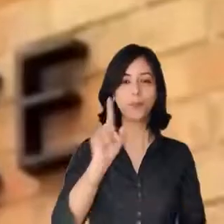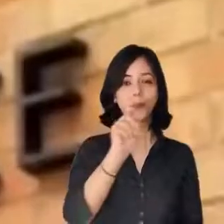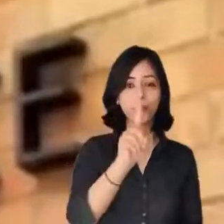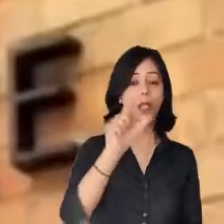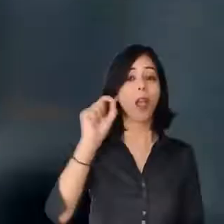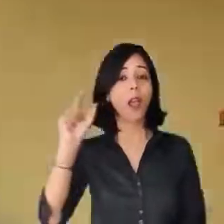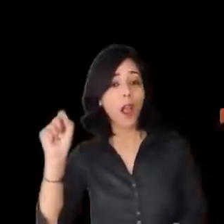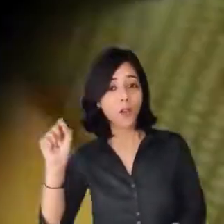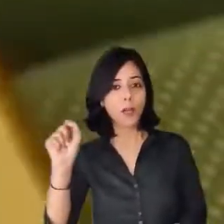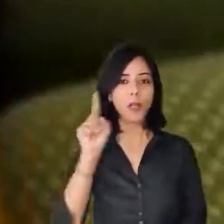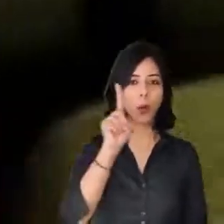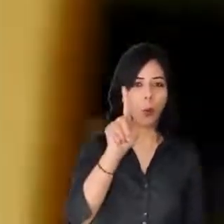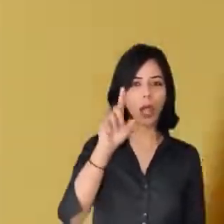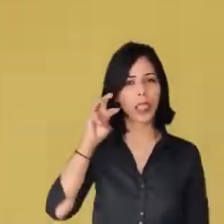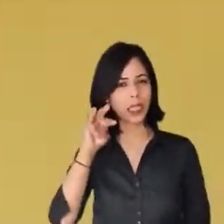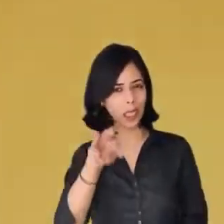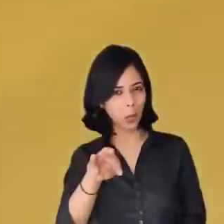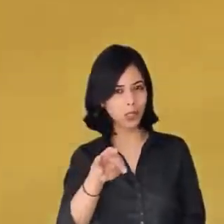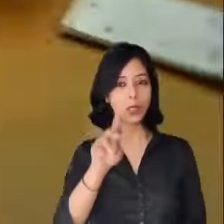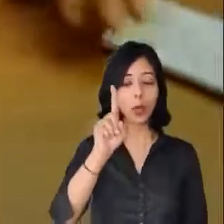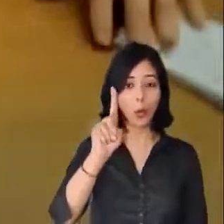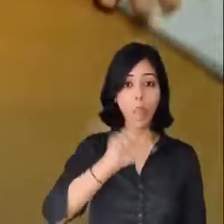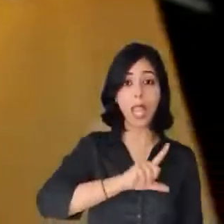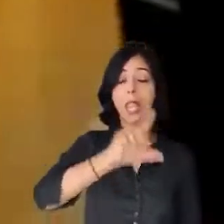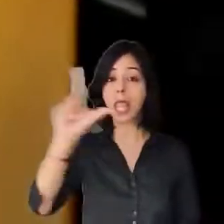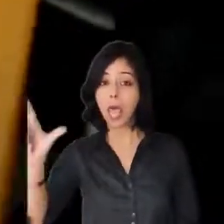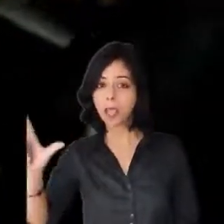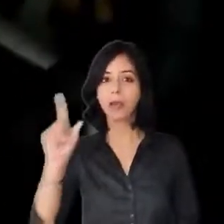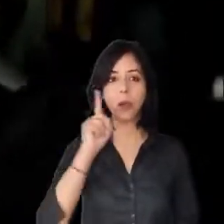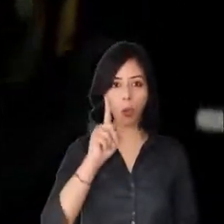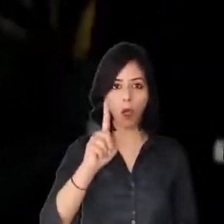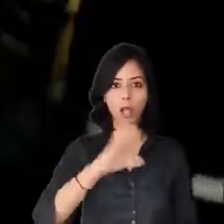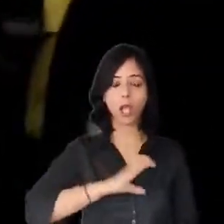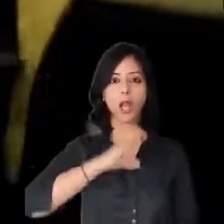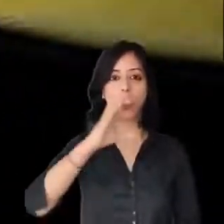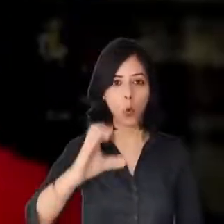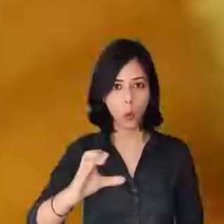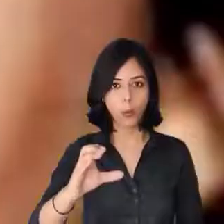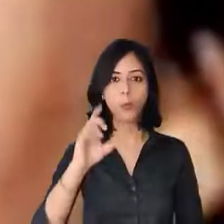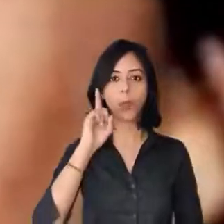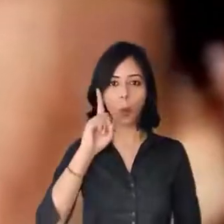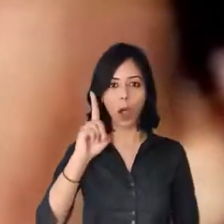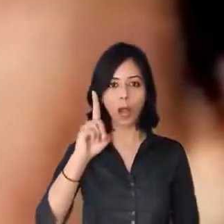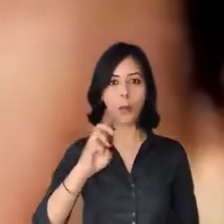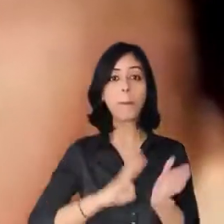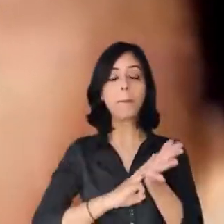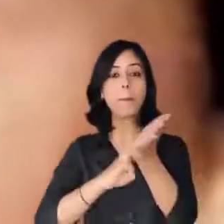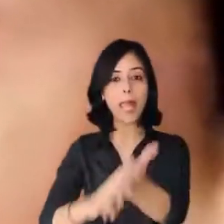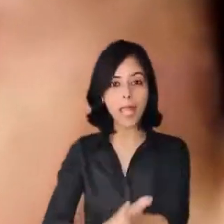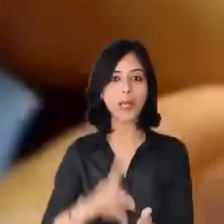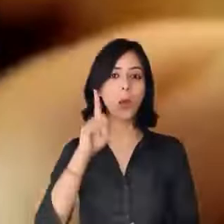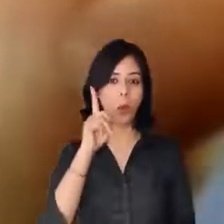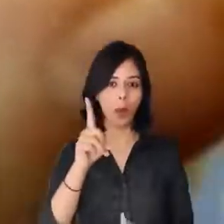Estaba en silencio junto a la sala de interrogatorios. El teniente Latz le preguntó con delicadeza a Jimmy qué sabía